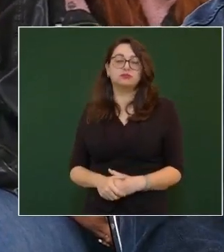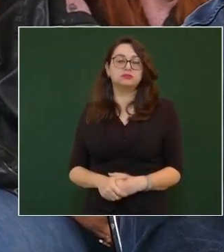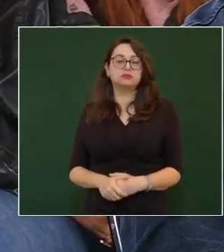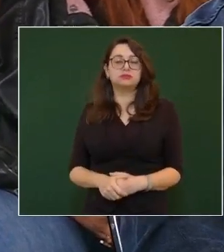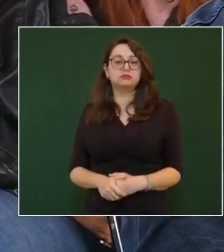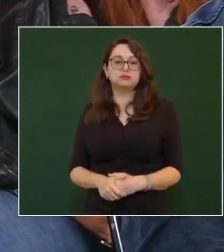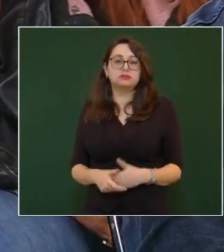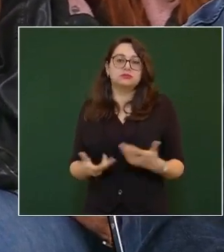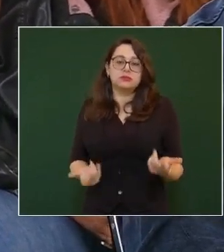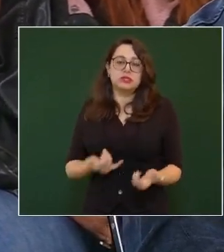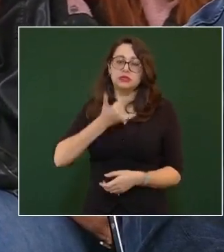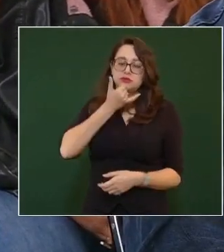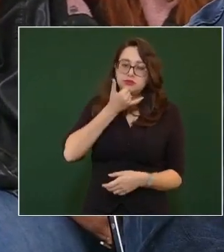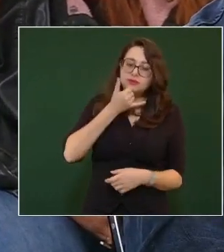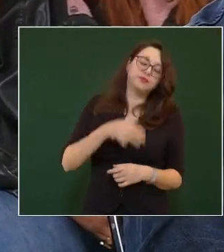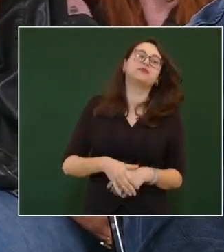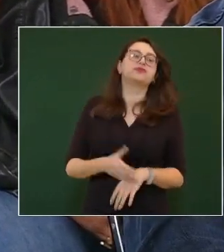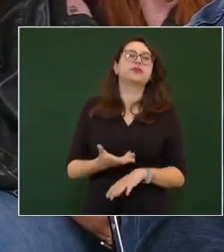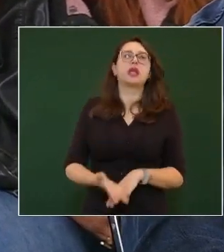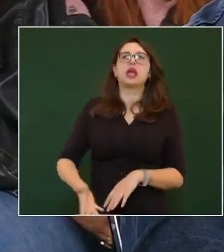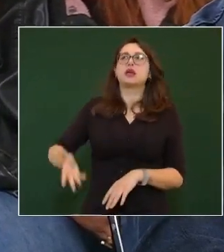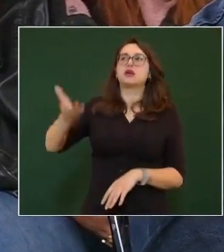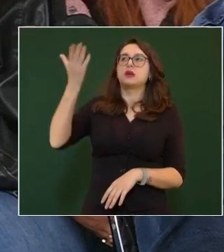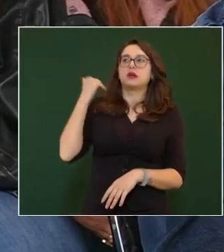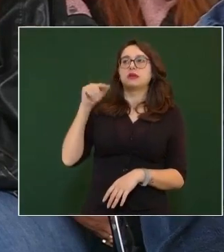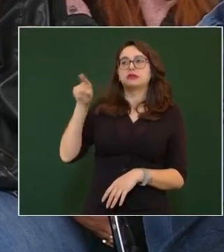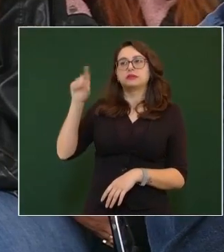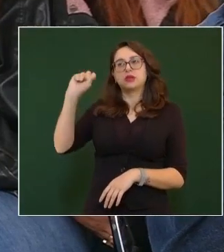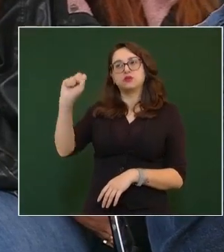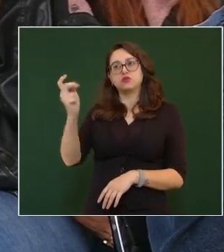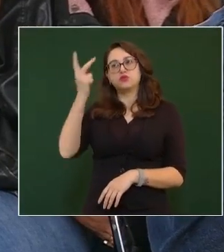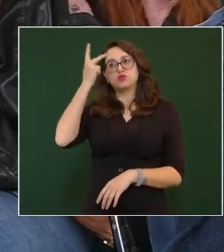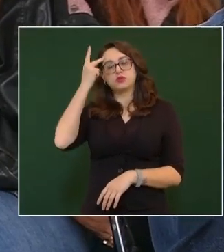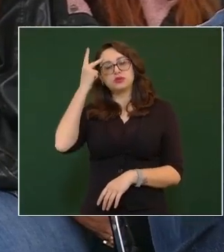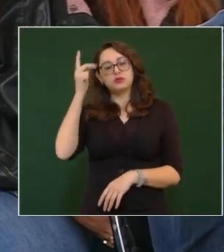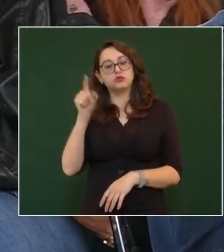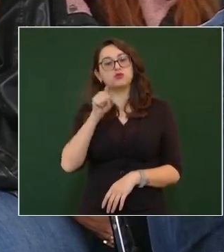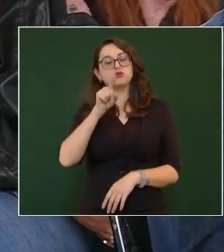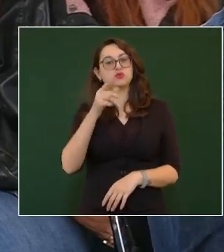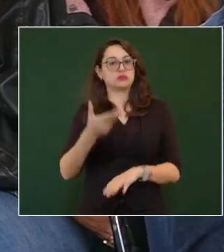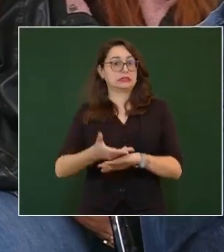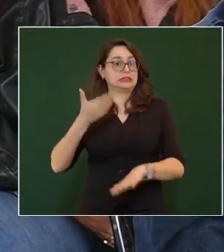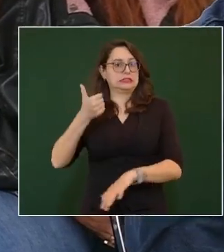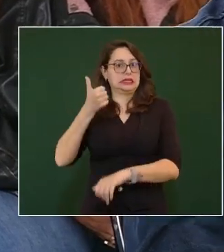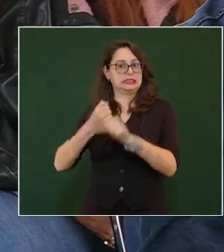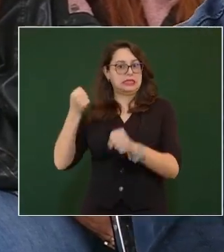en el aeropuerto de San Luis Potosí? Y que ahí respaldó un dicho que usted